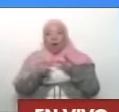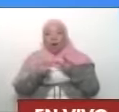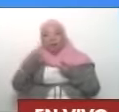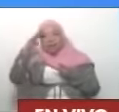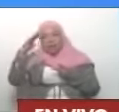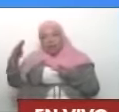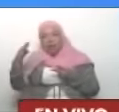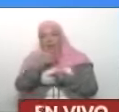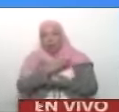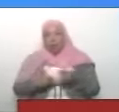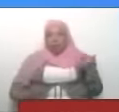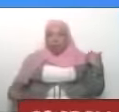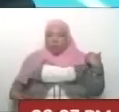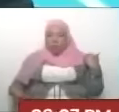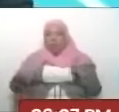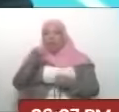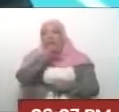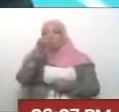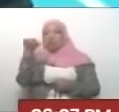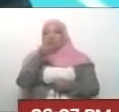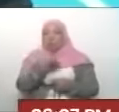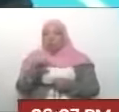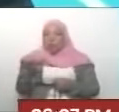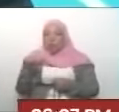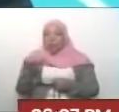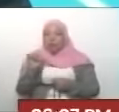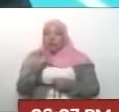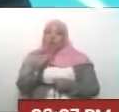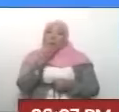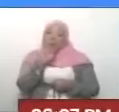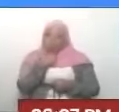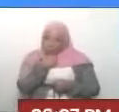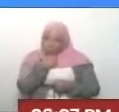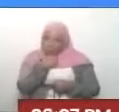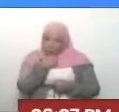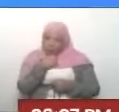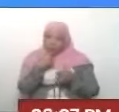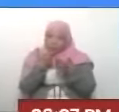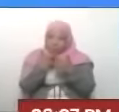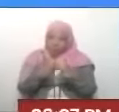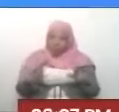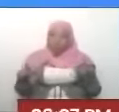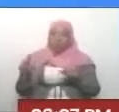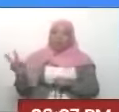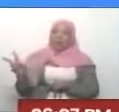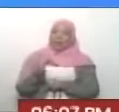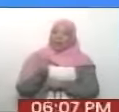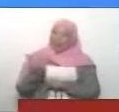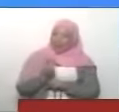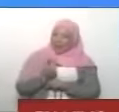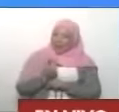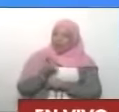presidente. Zuliano, de la generación de libertadores de Venezuela.